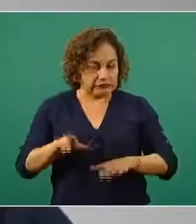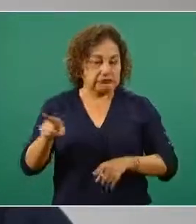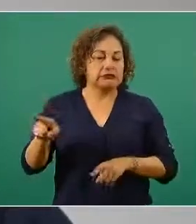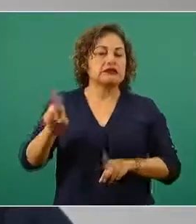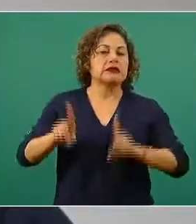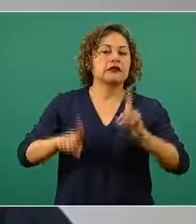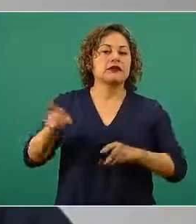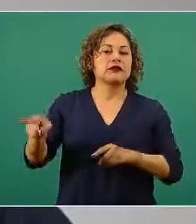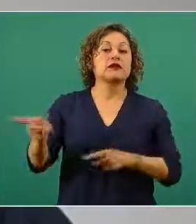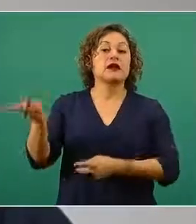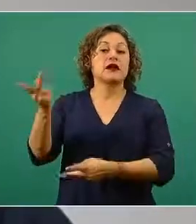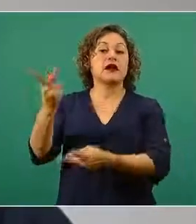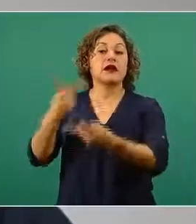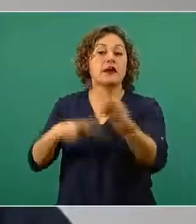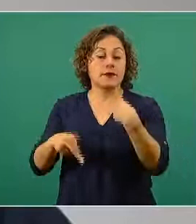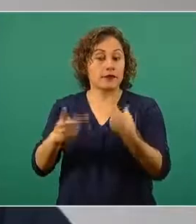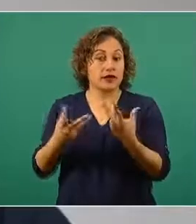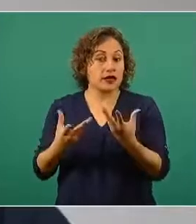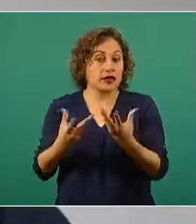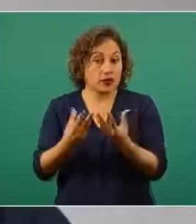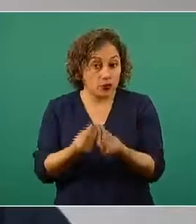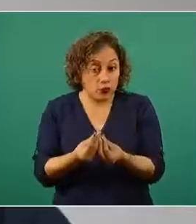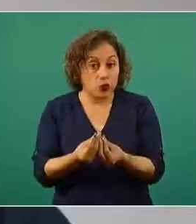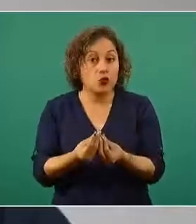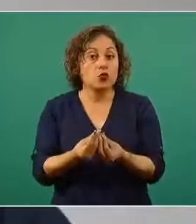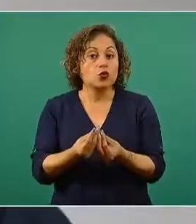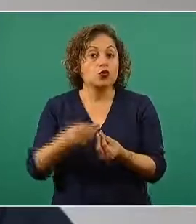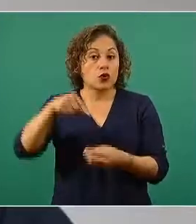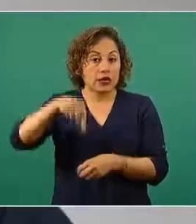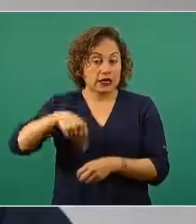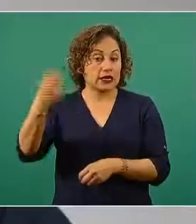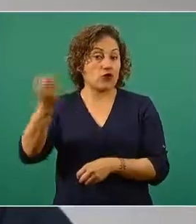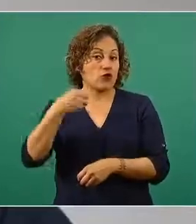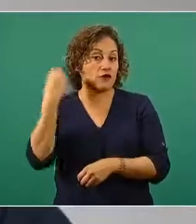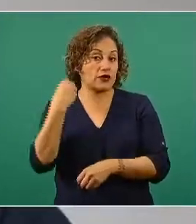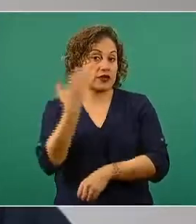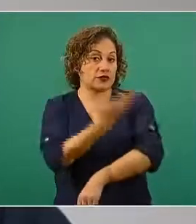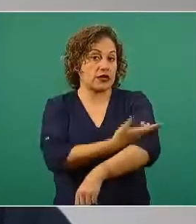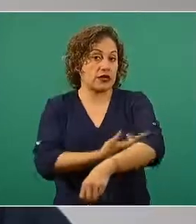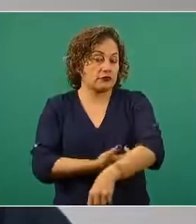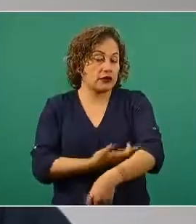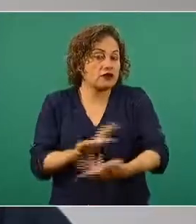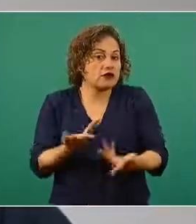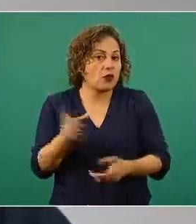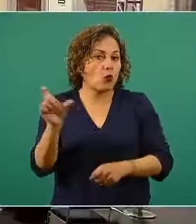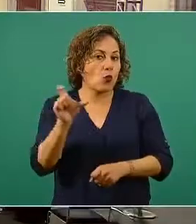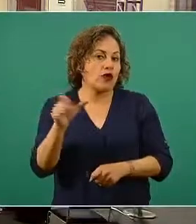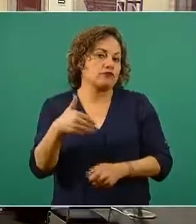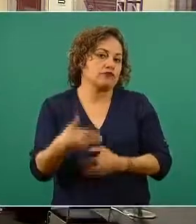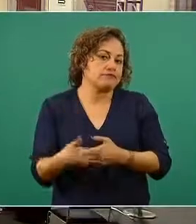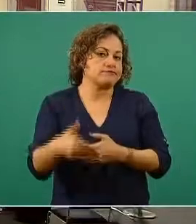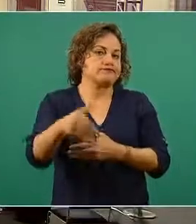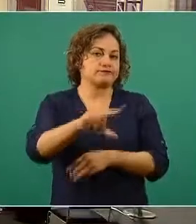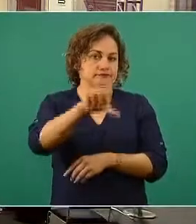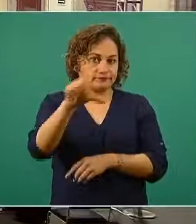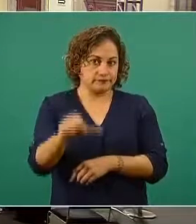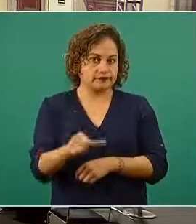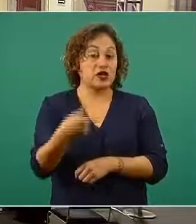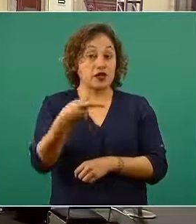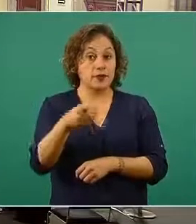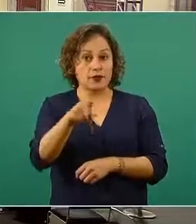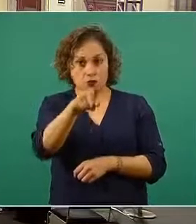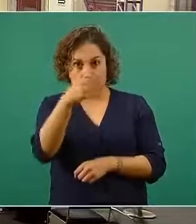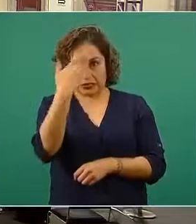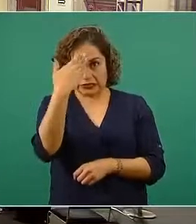definir, acompañar a esta conferencia vespertina más adelante, ¿no? Pero recordando que él, como caso